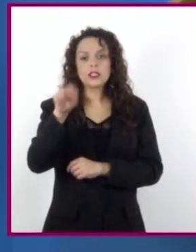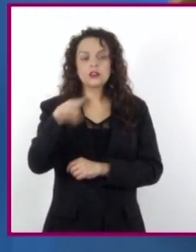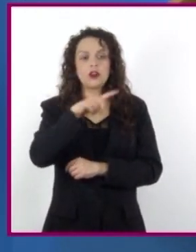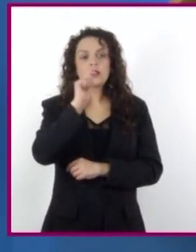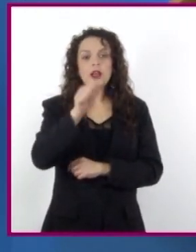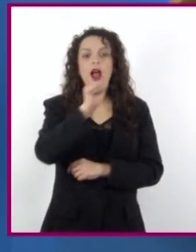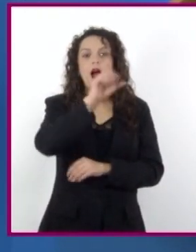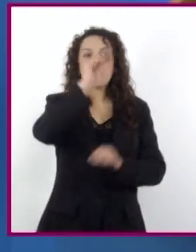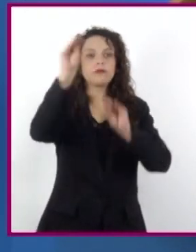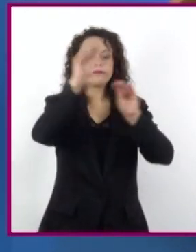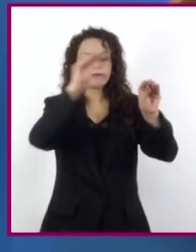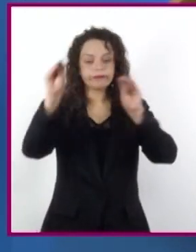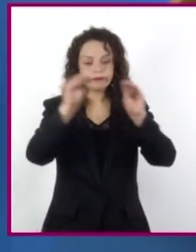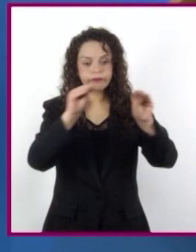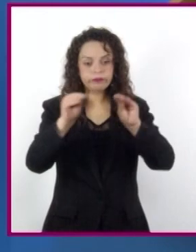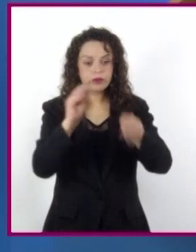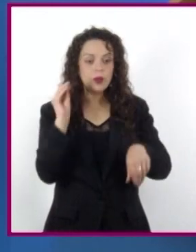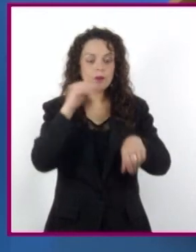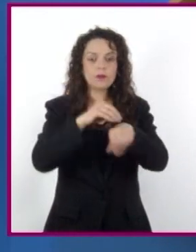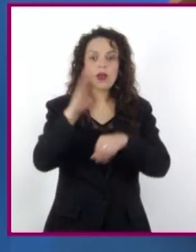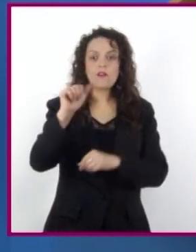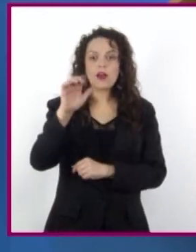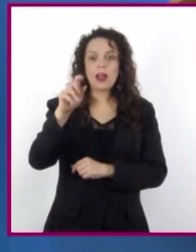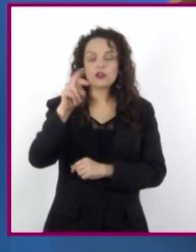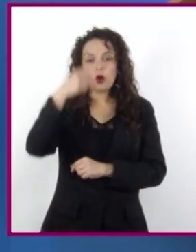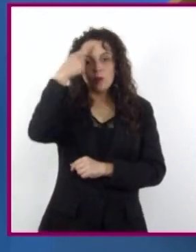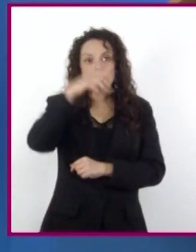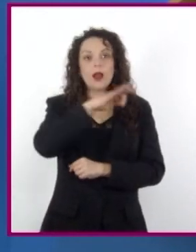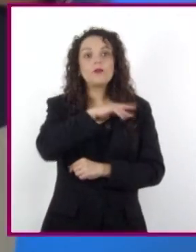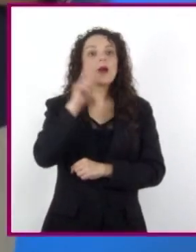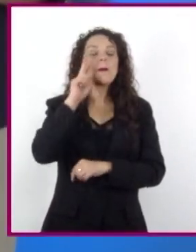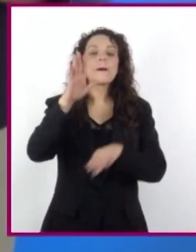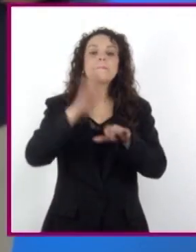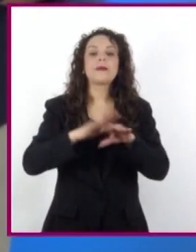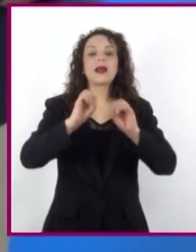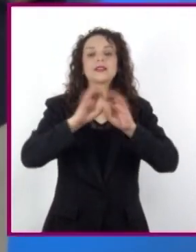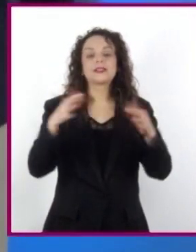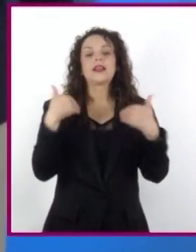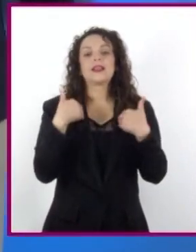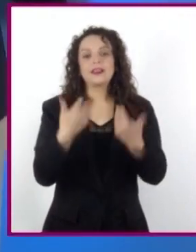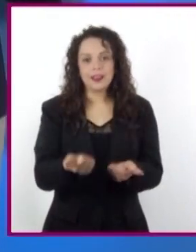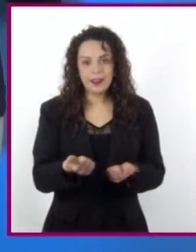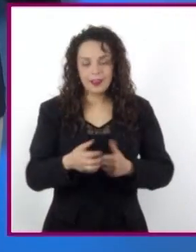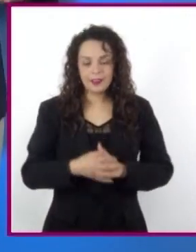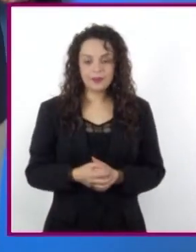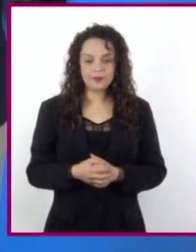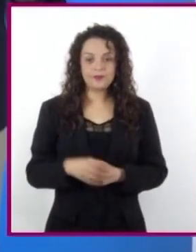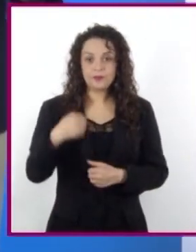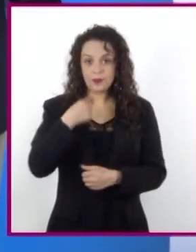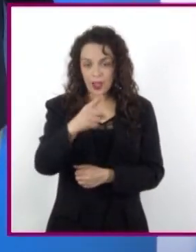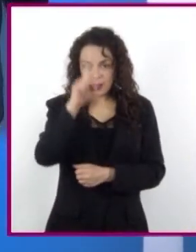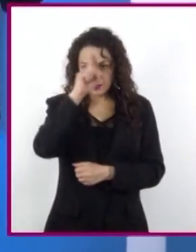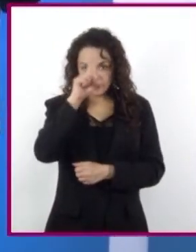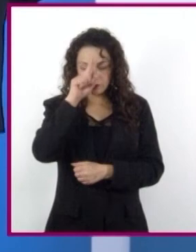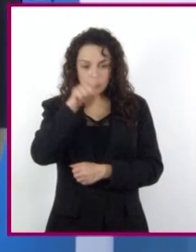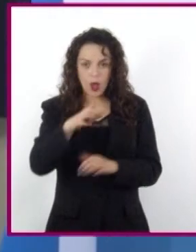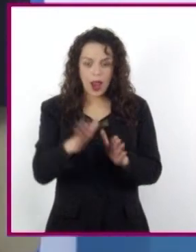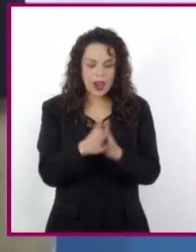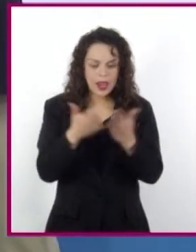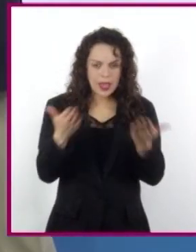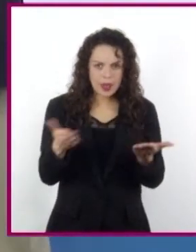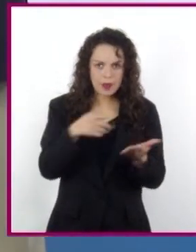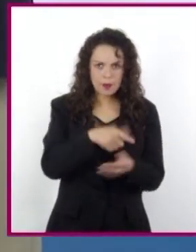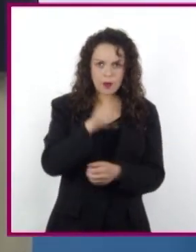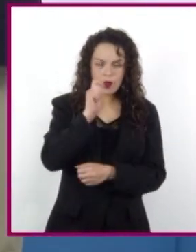algebraica en factores para presentarla de una manera más simple. Les recomendamos que busquen en su libro de texto